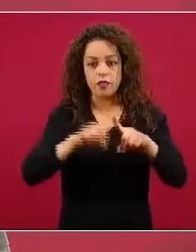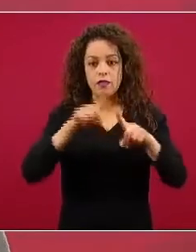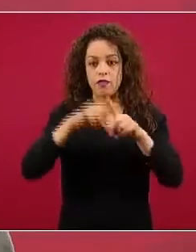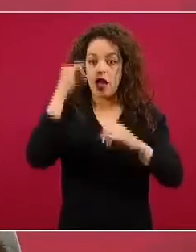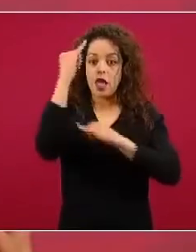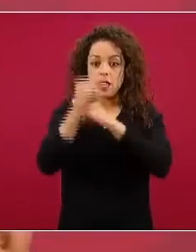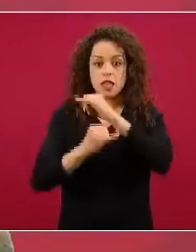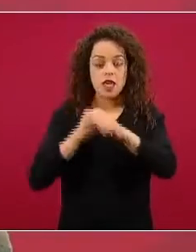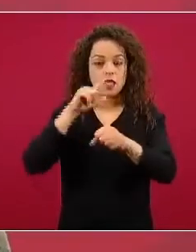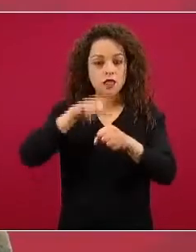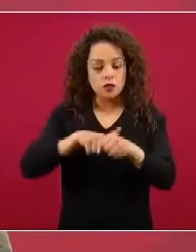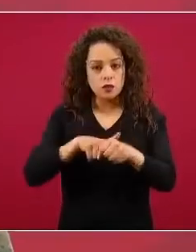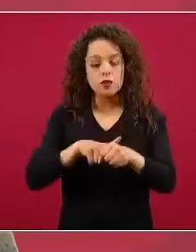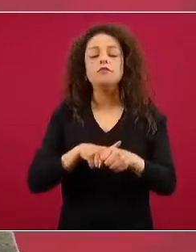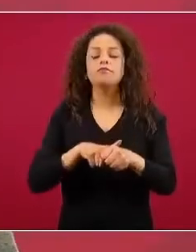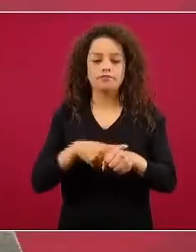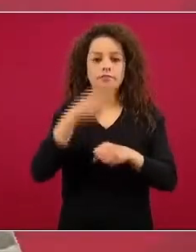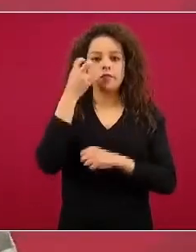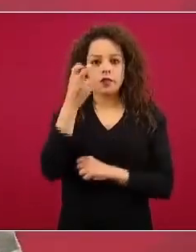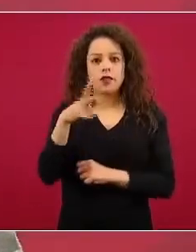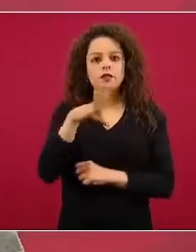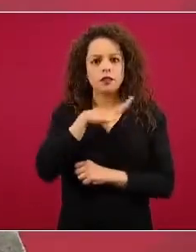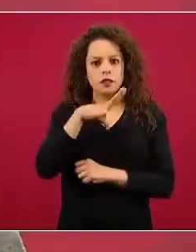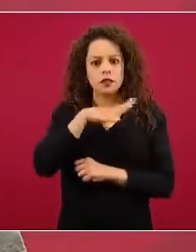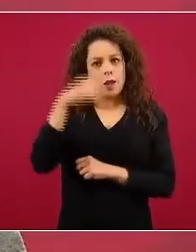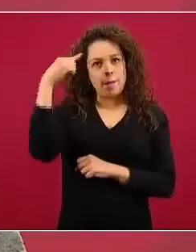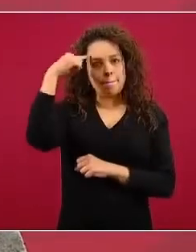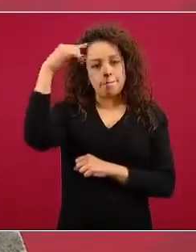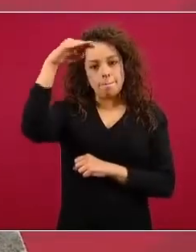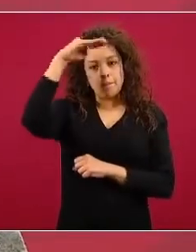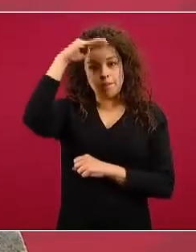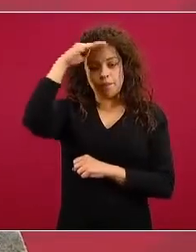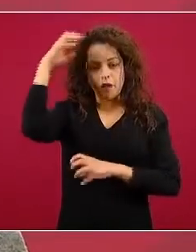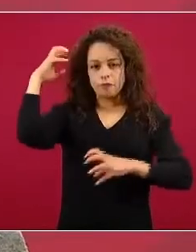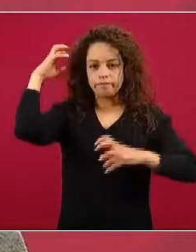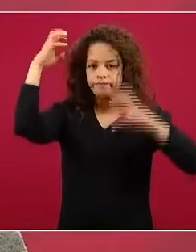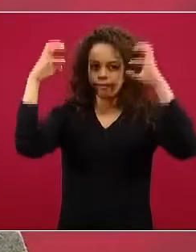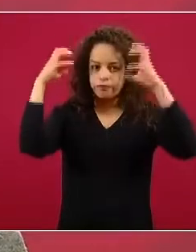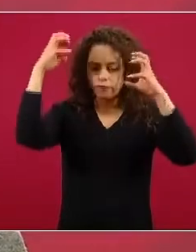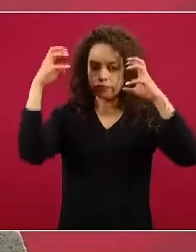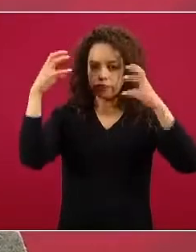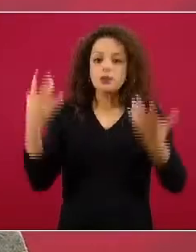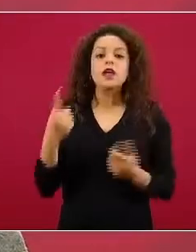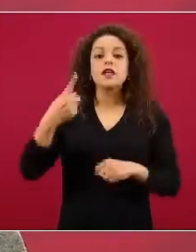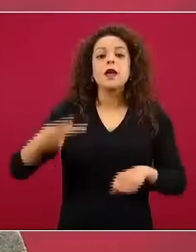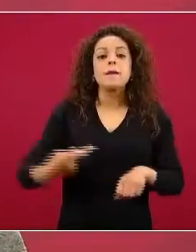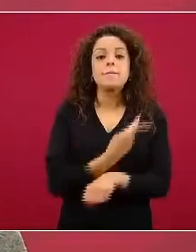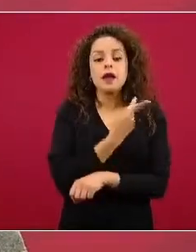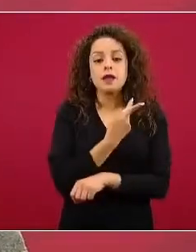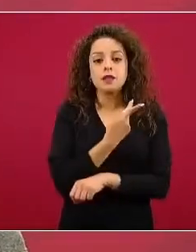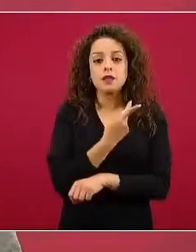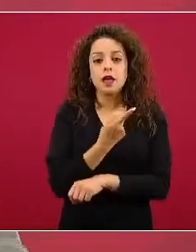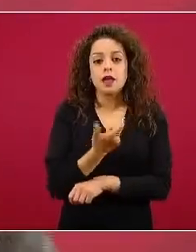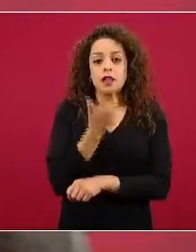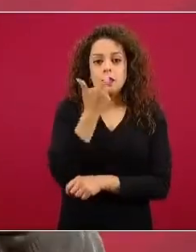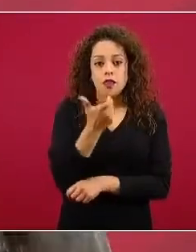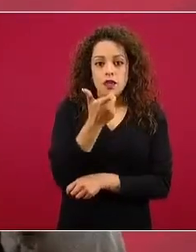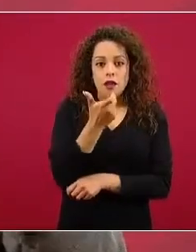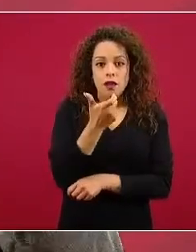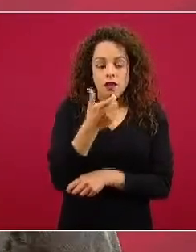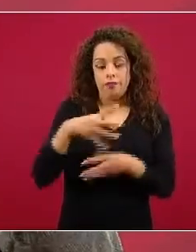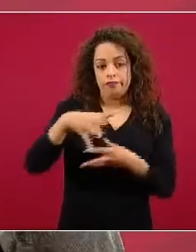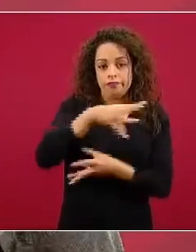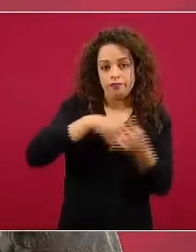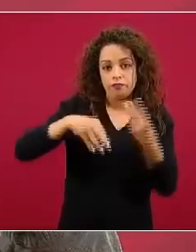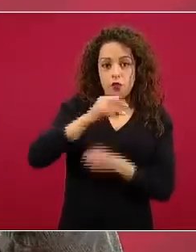internacionales tienen esta reflexión sobre las consecuencias del confinamiento en la economía. Los dos